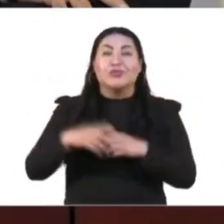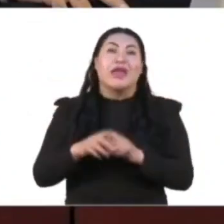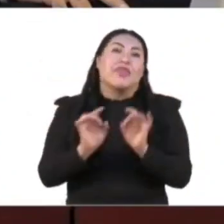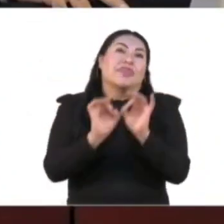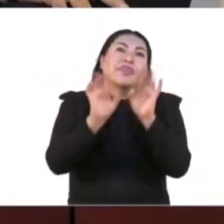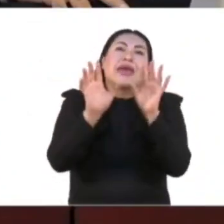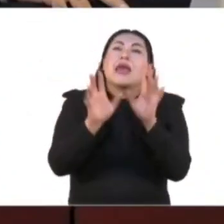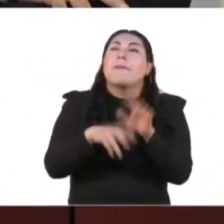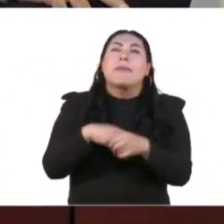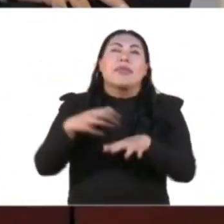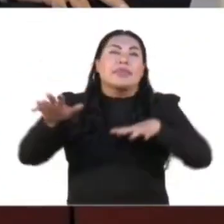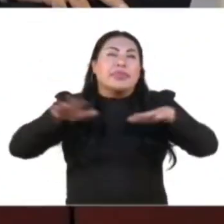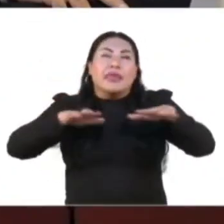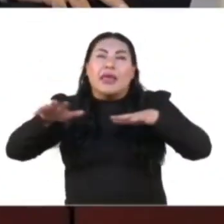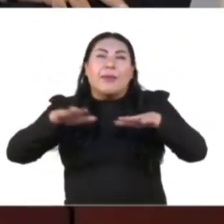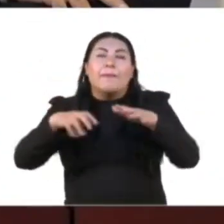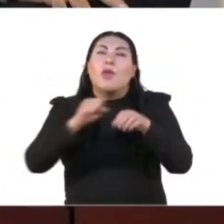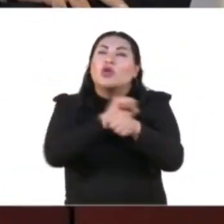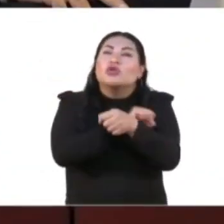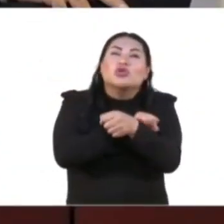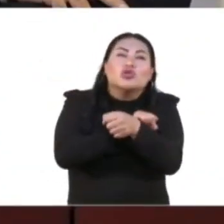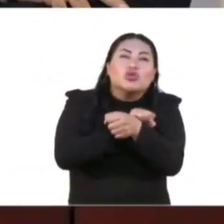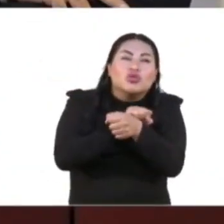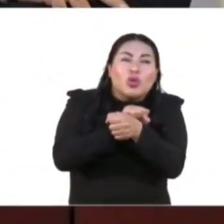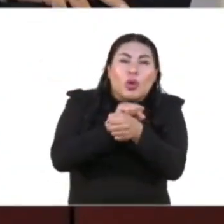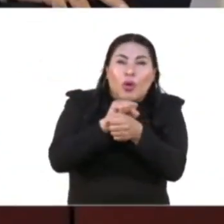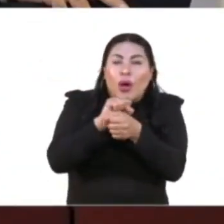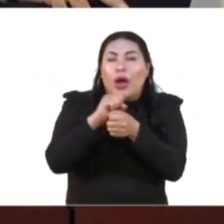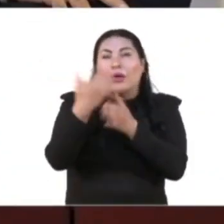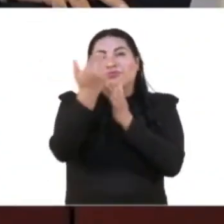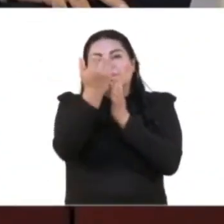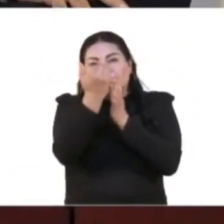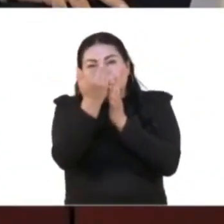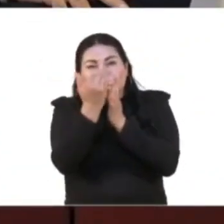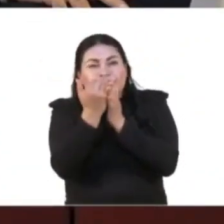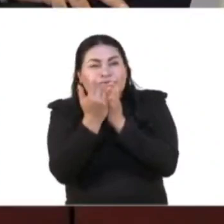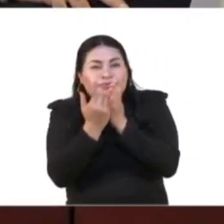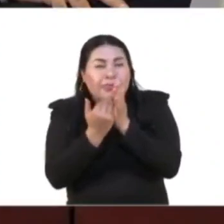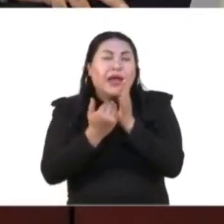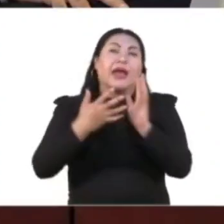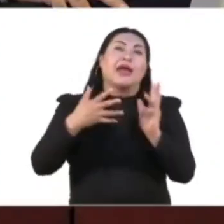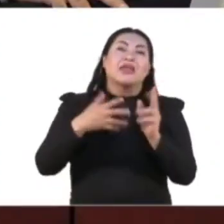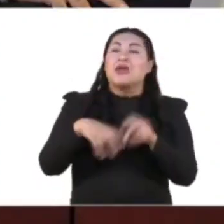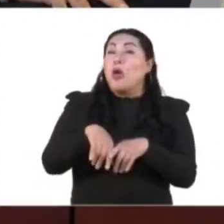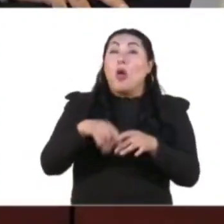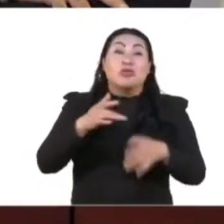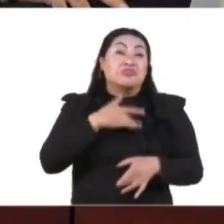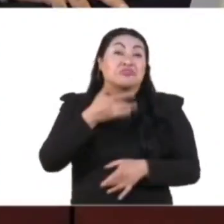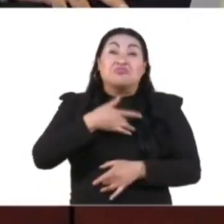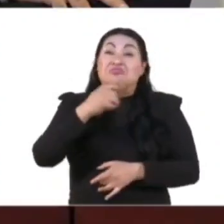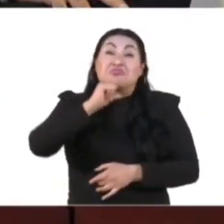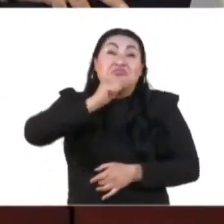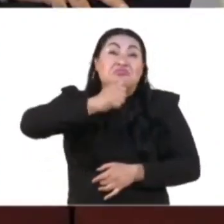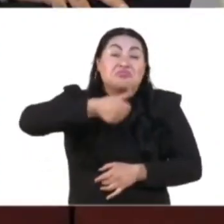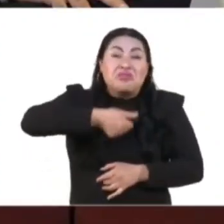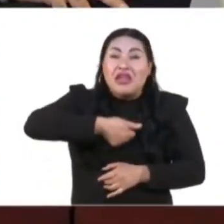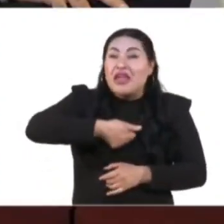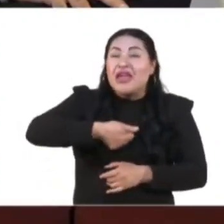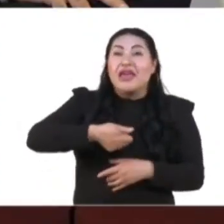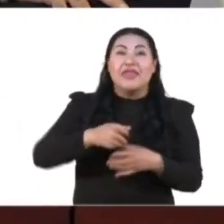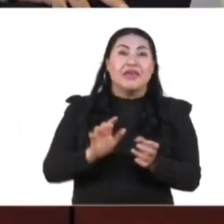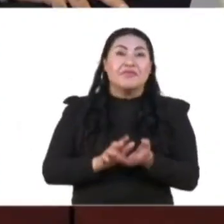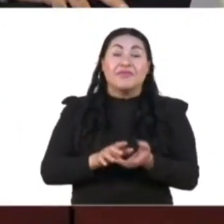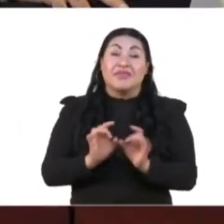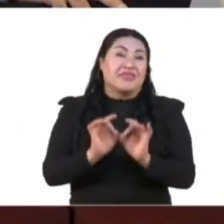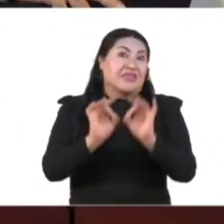que hemos tenido en los últimos días, de sismos que terminan siendo no perceptibles en la ciudad, aunque tengan una magnitud mayor,